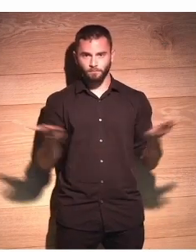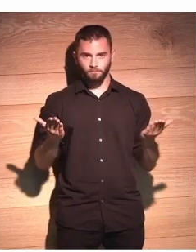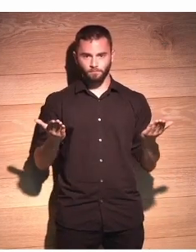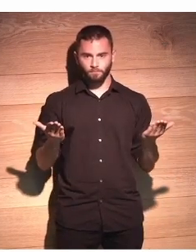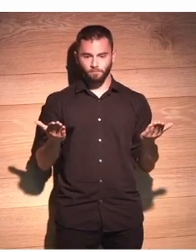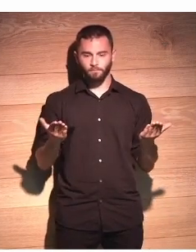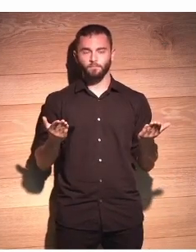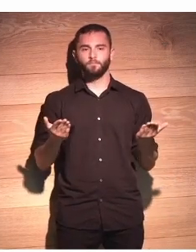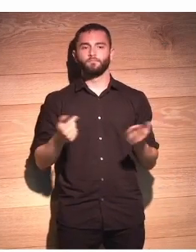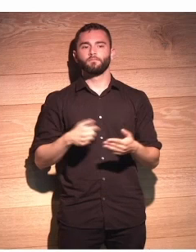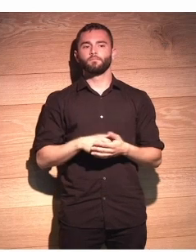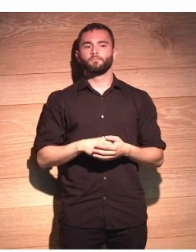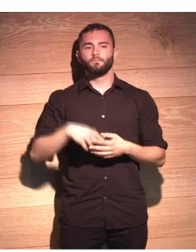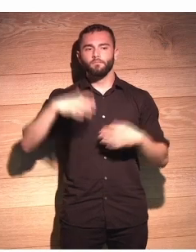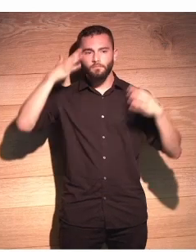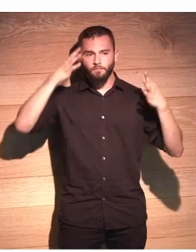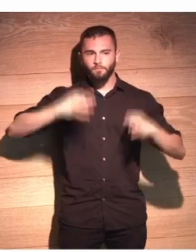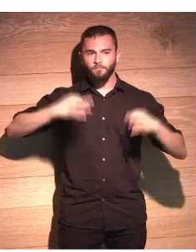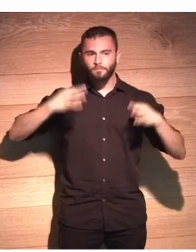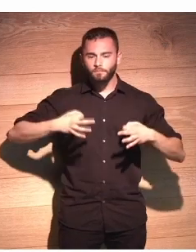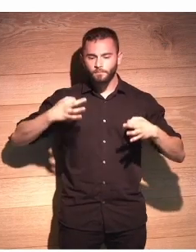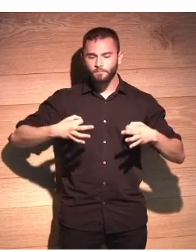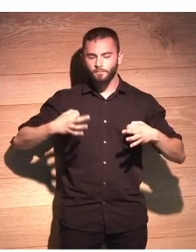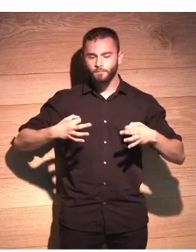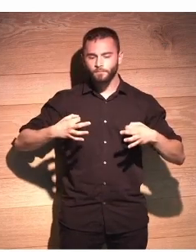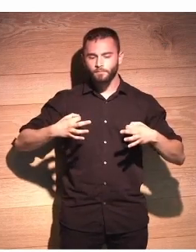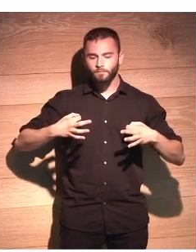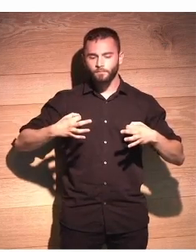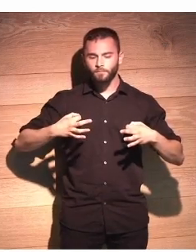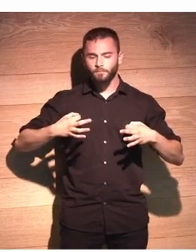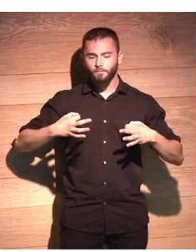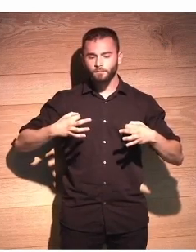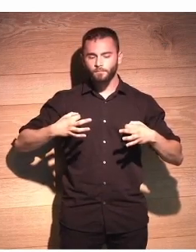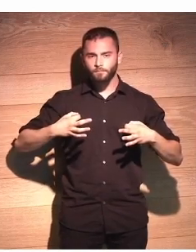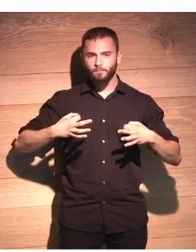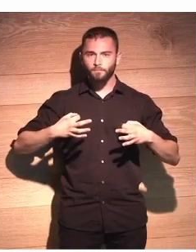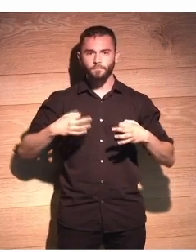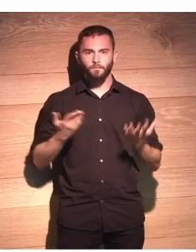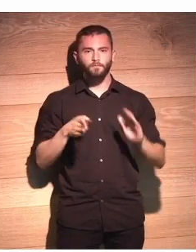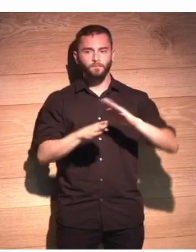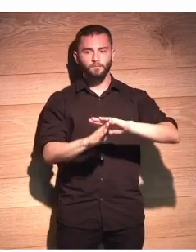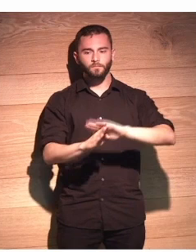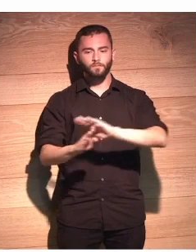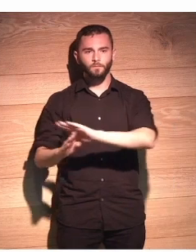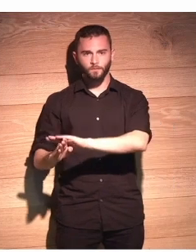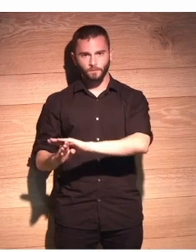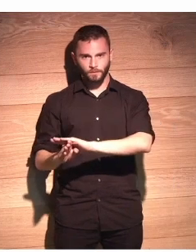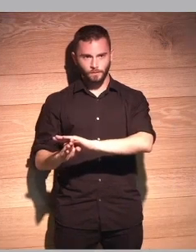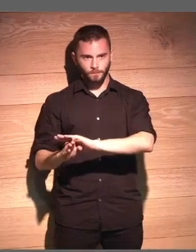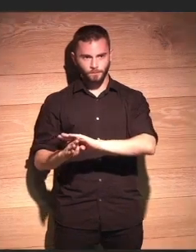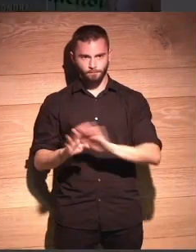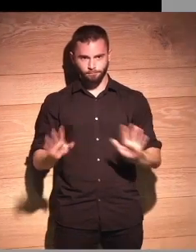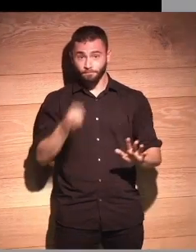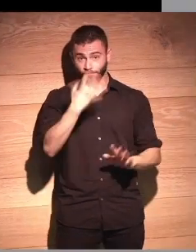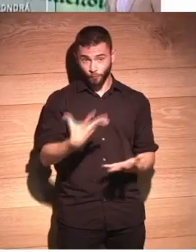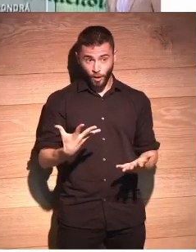are modeled on Zhang Zhao, a real anchor with Xinhua. The development of the media industry calls for continuous innovation. Bueno,